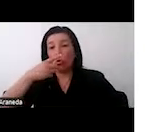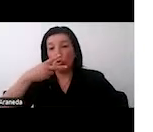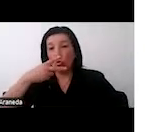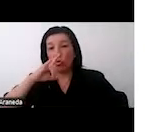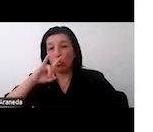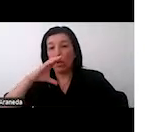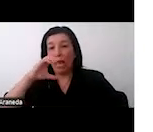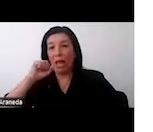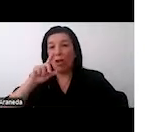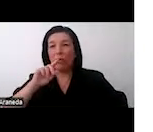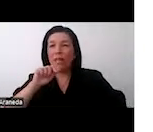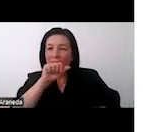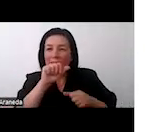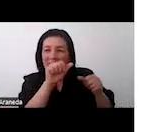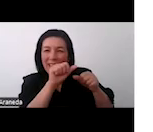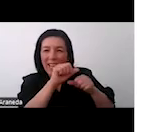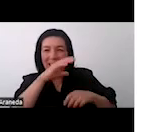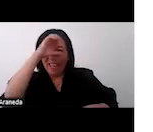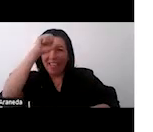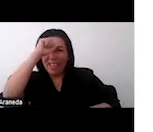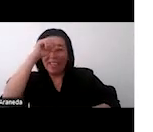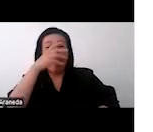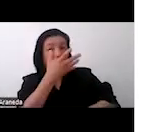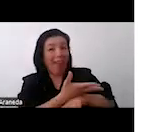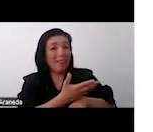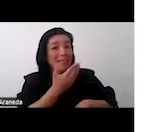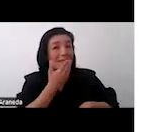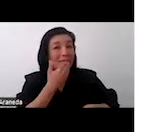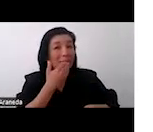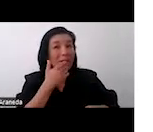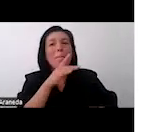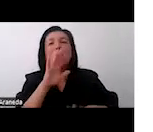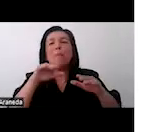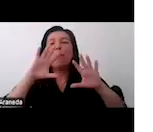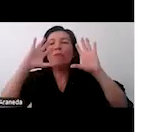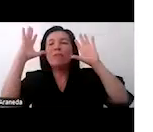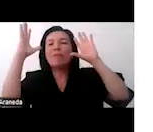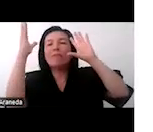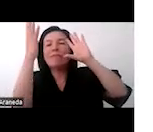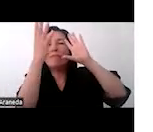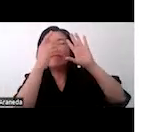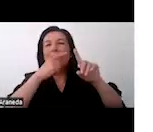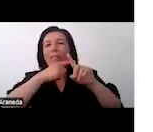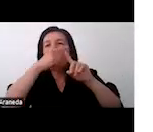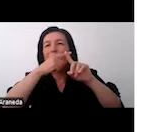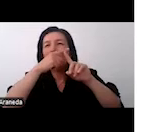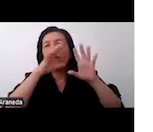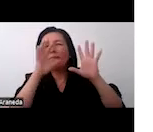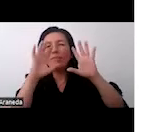se van un poquito hacia Argentina, ¿ya? Están en un mismo ecosistema siempre, pero por temas humanos